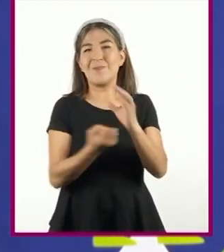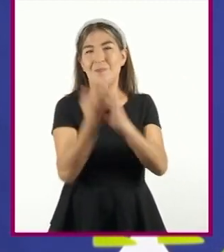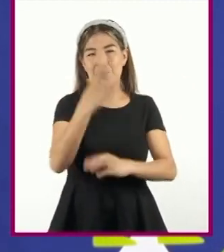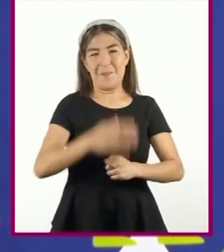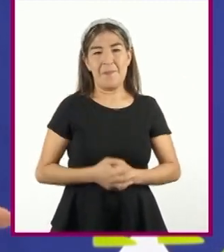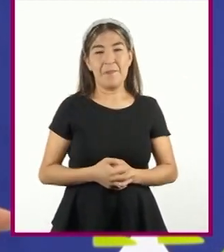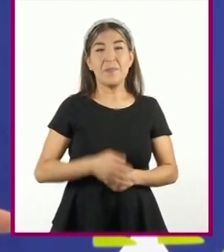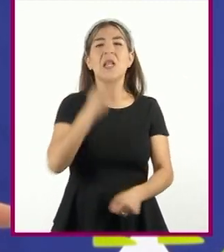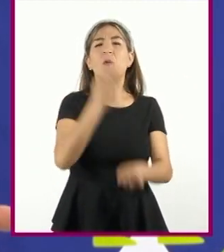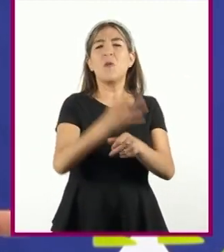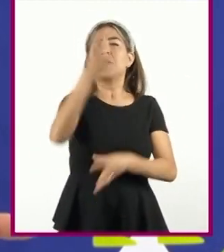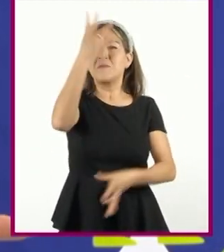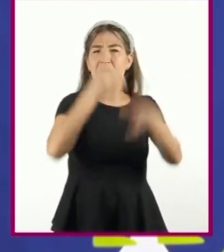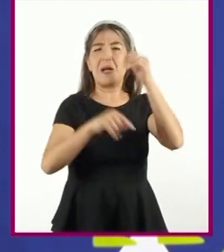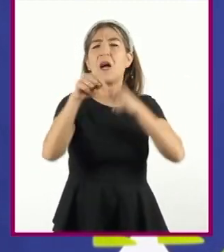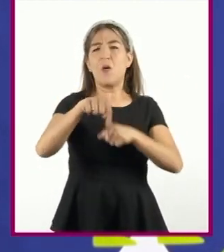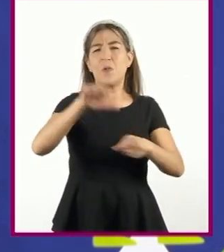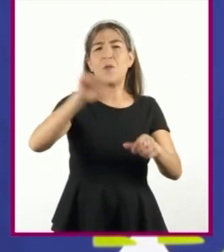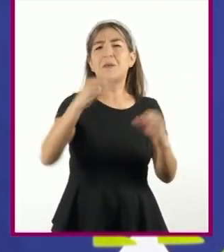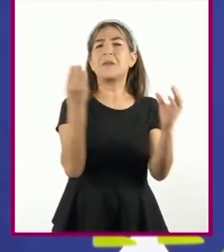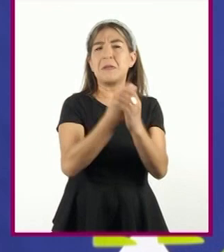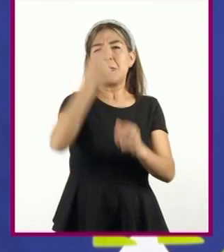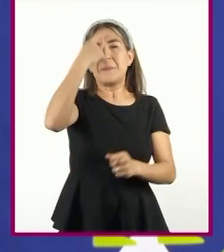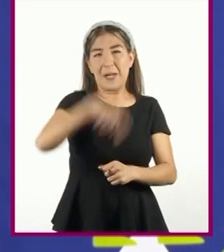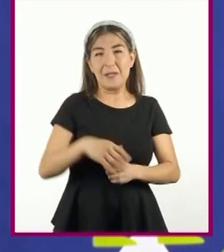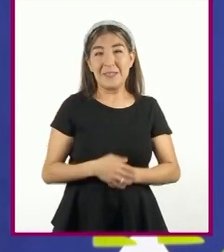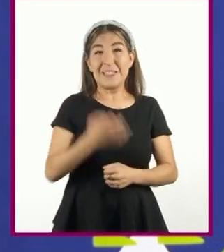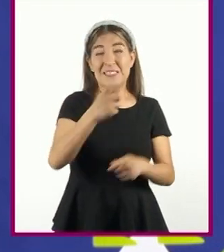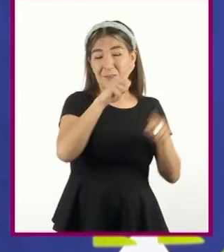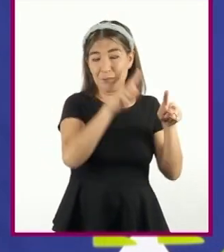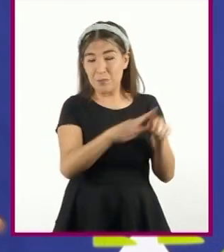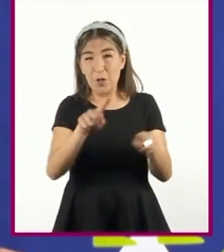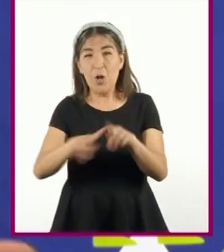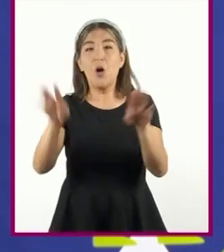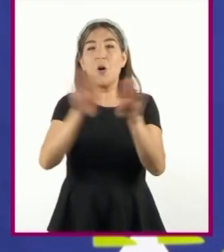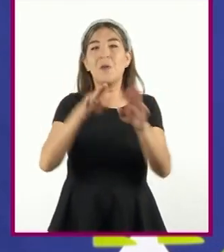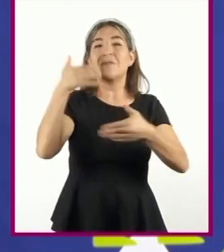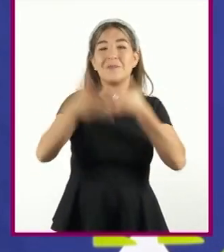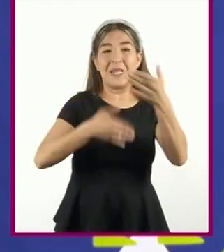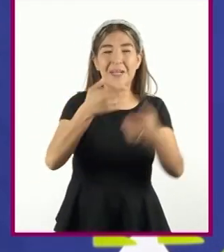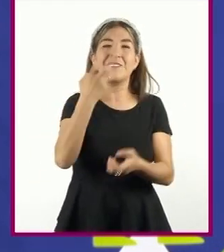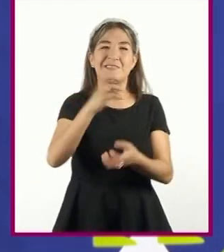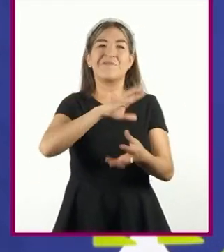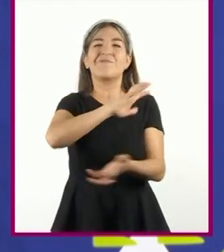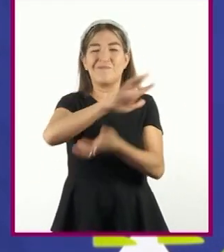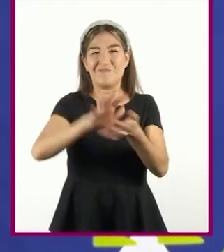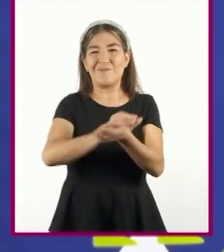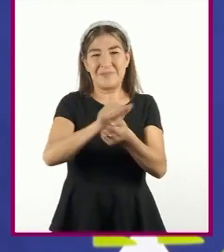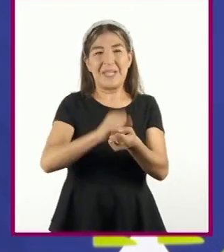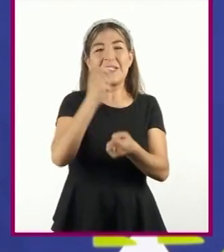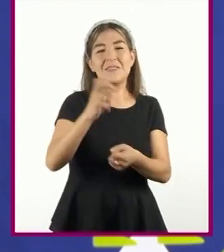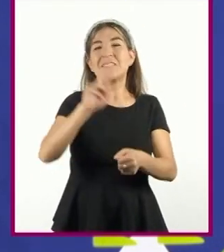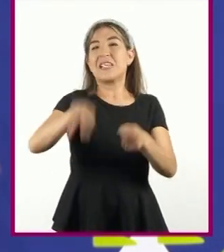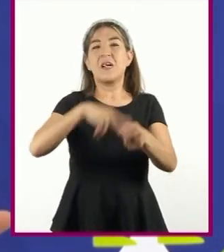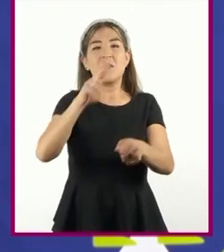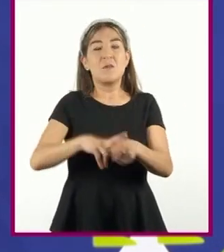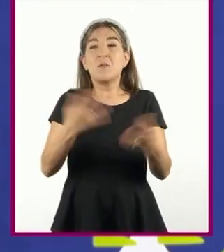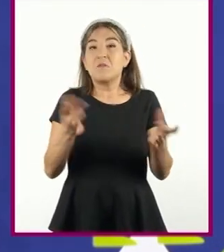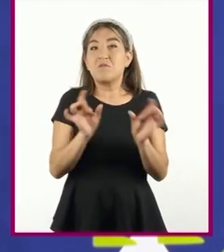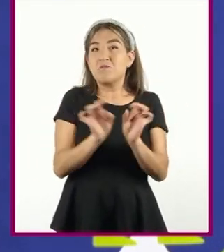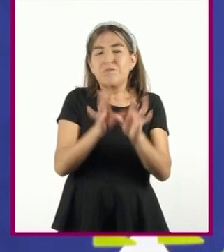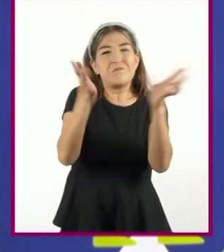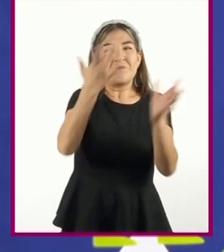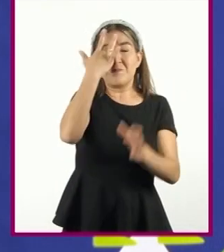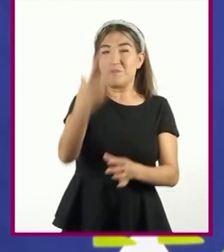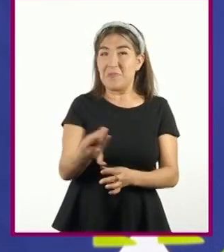sesión nos permite saber que muchos de los procesos o fenómenos naturales son